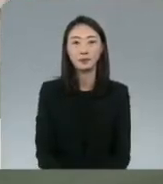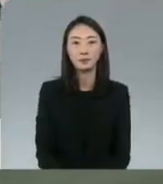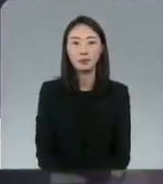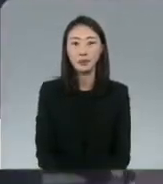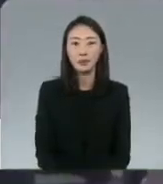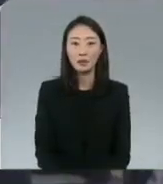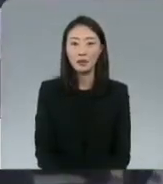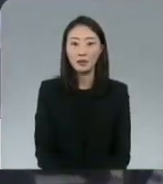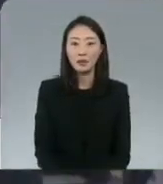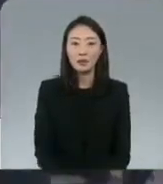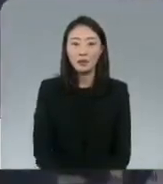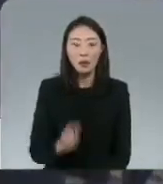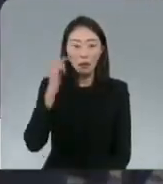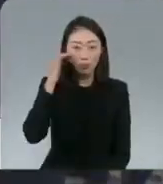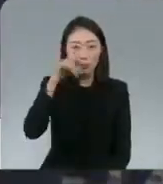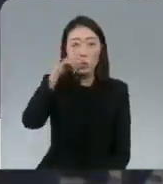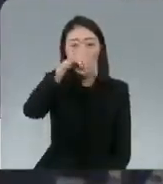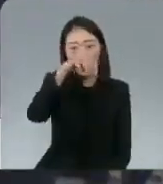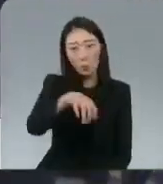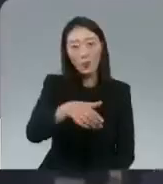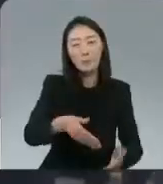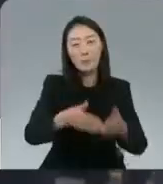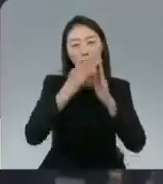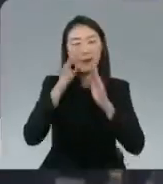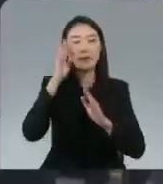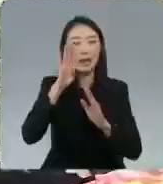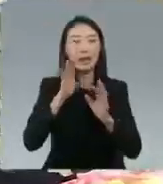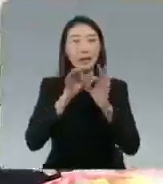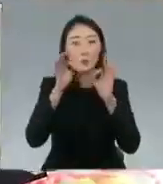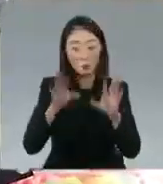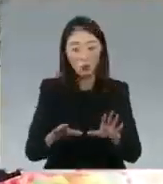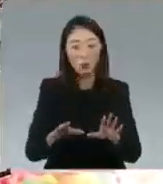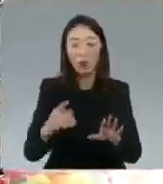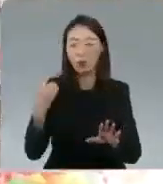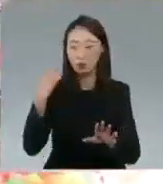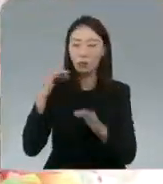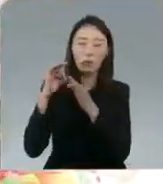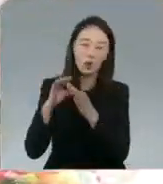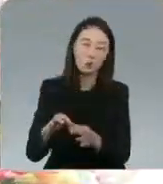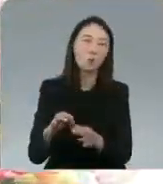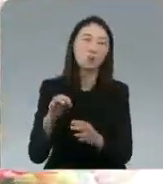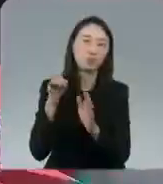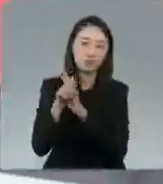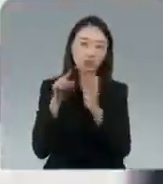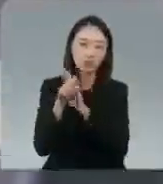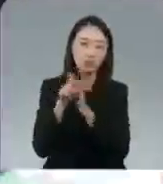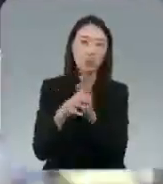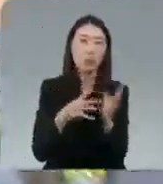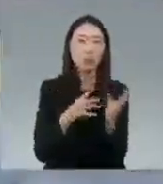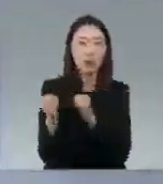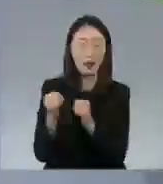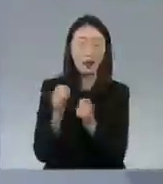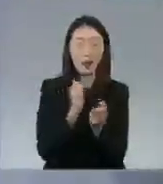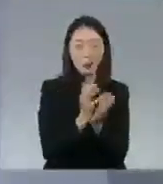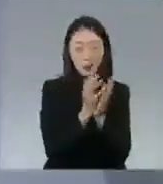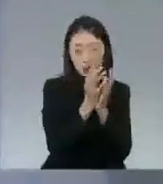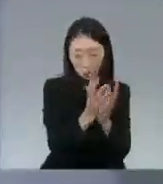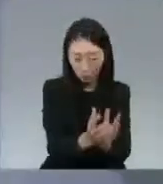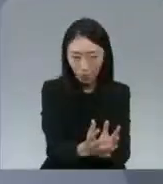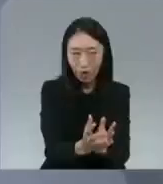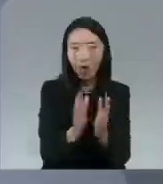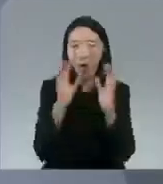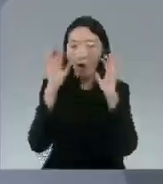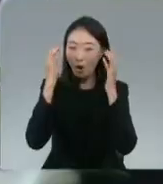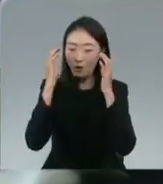el jueves 2 solo 4 días después de la instalación de los altares fúnebres en los 25 distritos de seúl en memoria de las víctimas de la